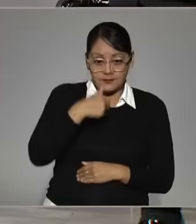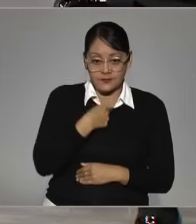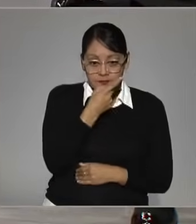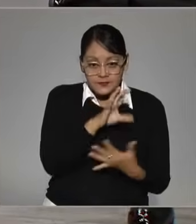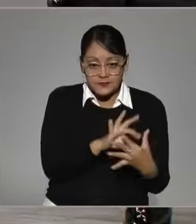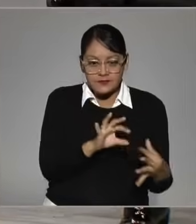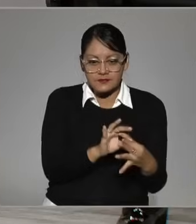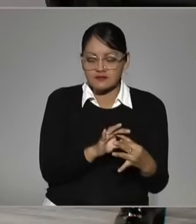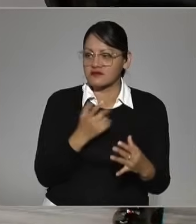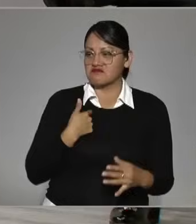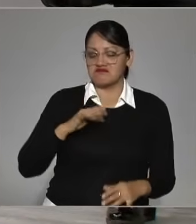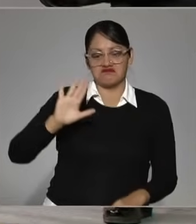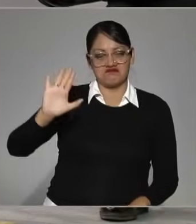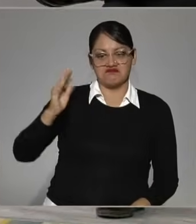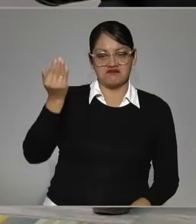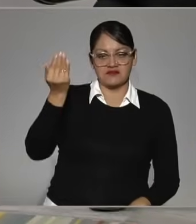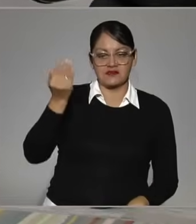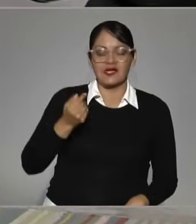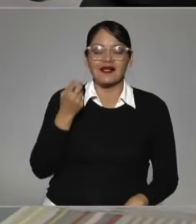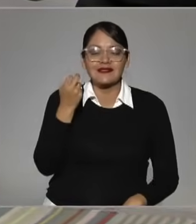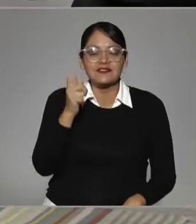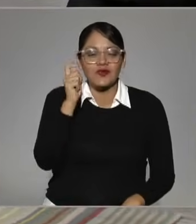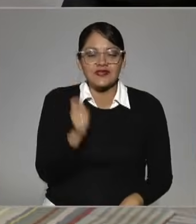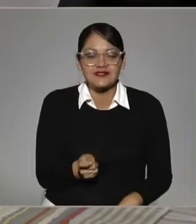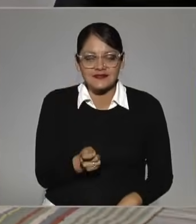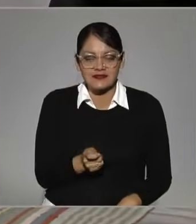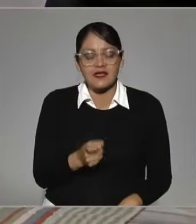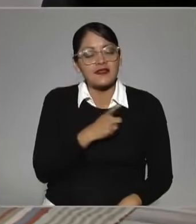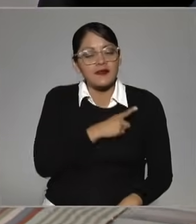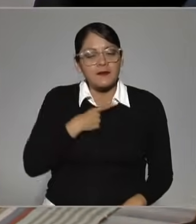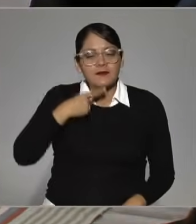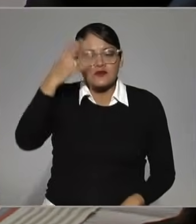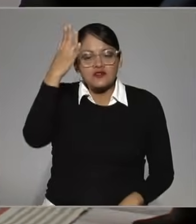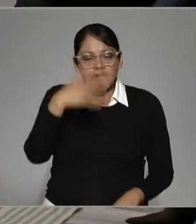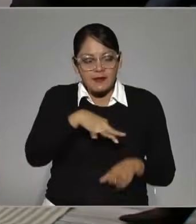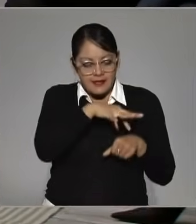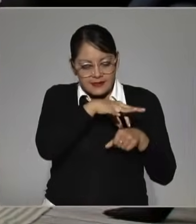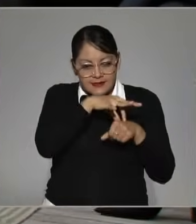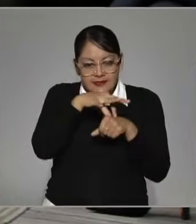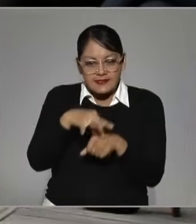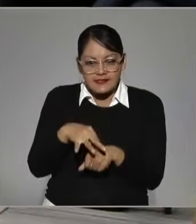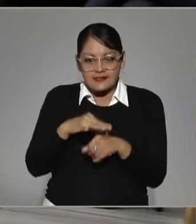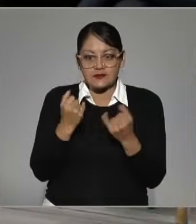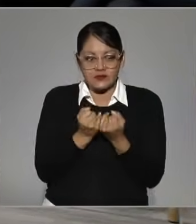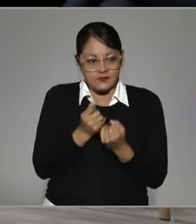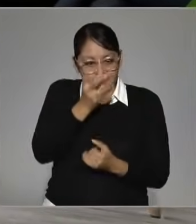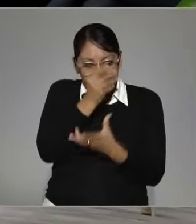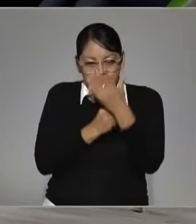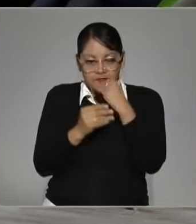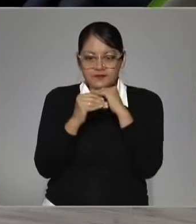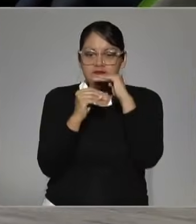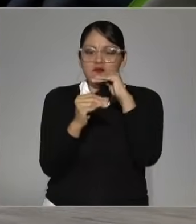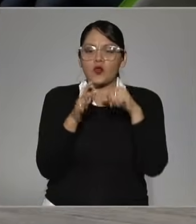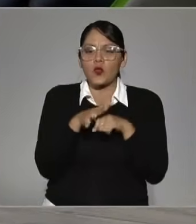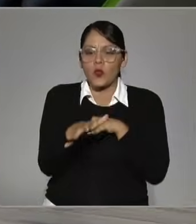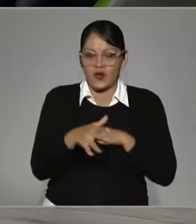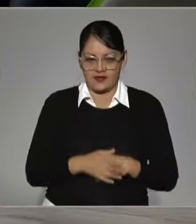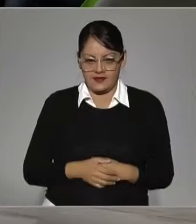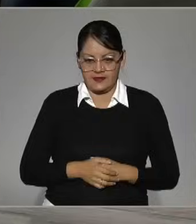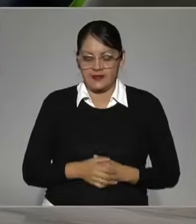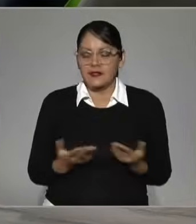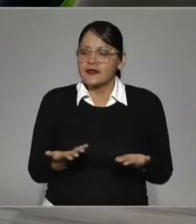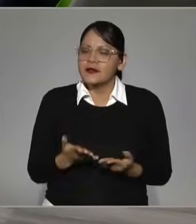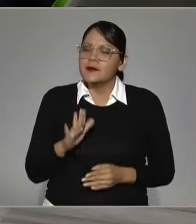solo es saber dirigir, sino también saber reconocer las limitaciones del propio aprendizaje. Así es. Ahora, ¿dónde